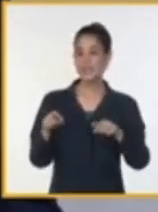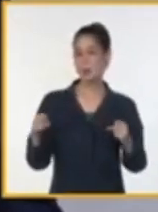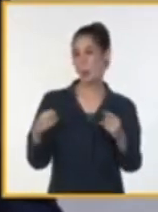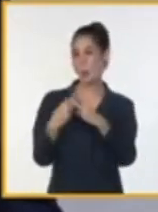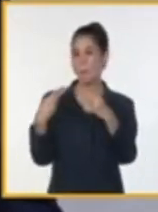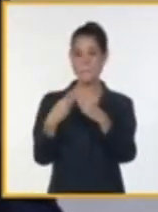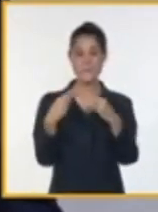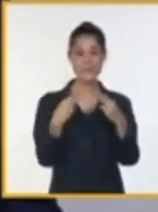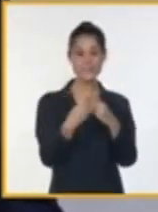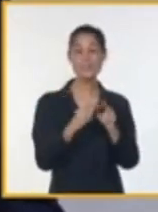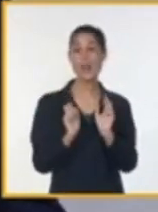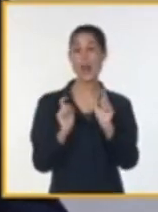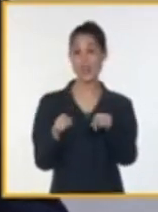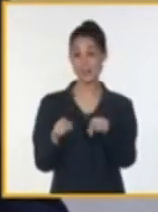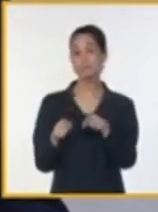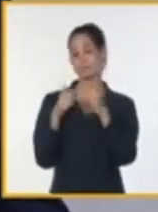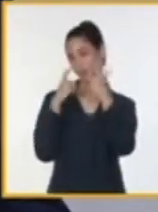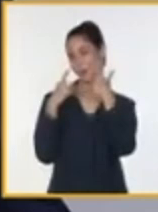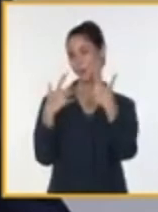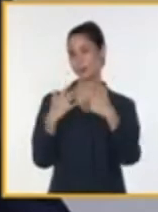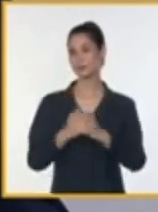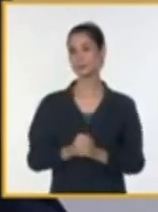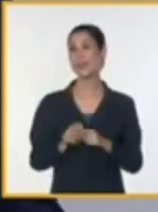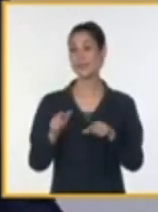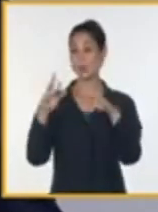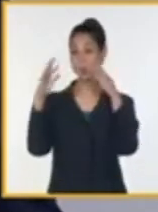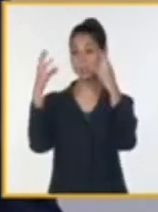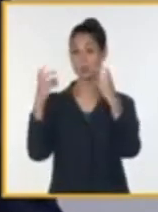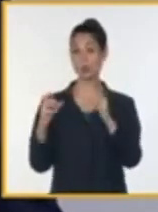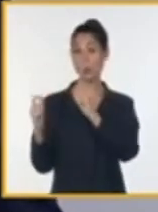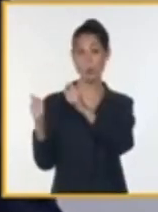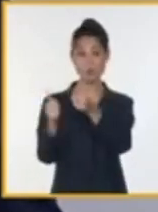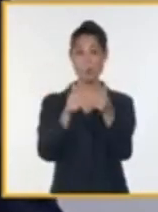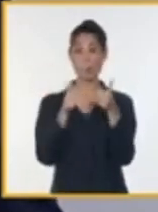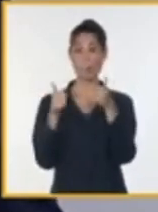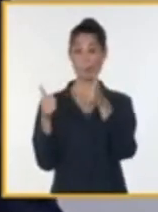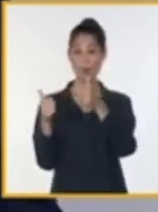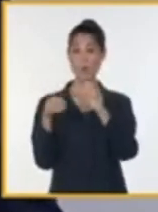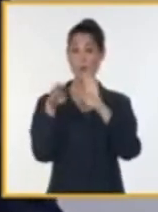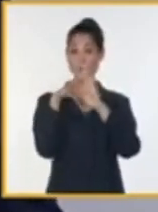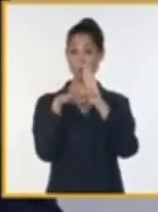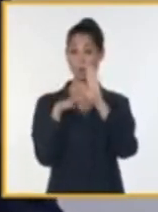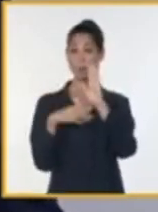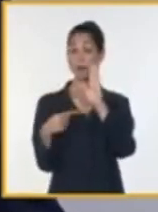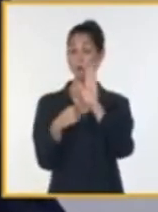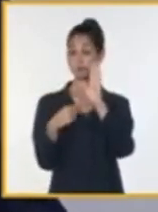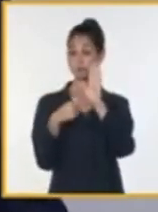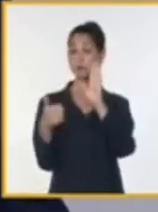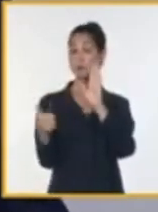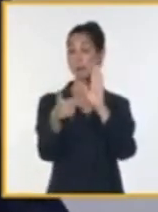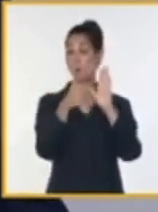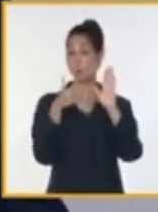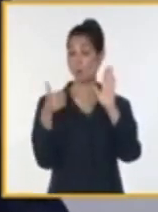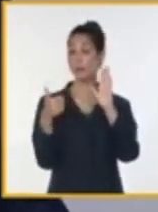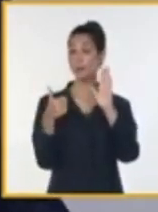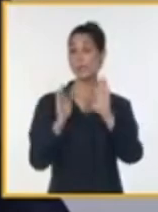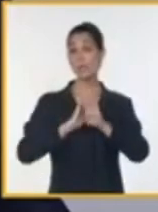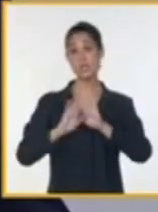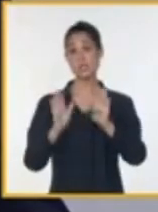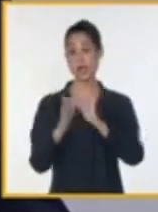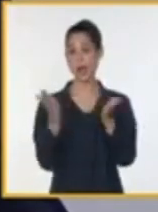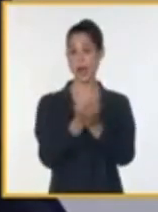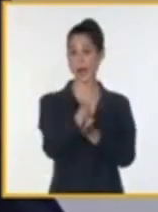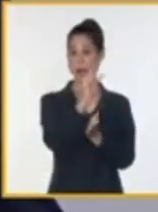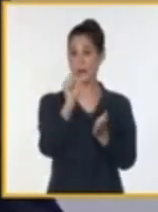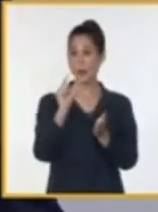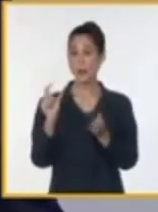sin duda alguna trae como consecuencia los mejores resultados que vamos a tener en estos juegos escolares Hoy está listo prácticamente ya